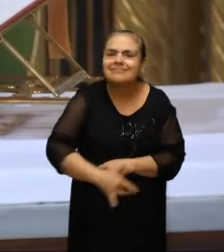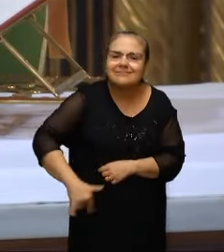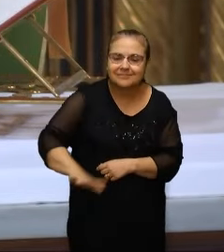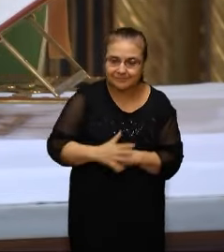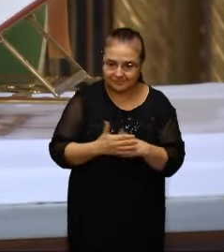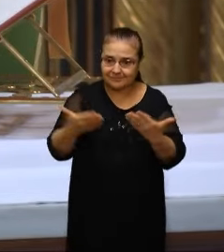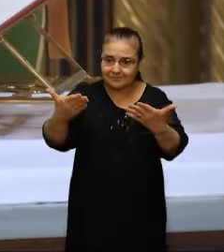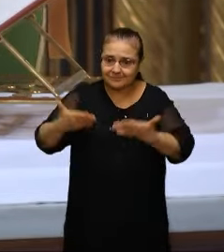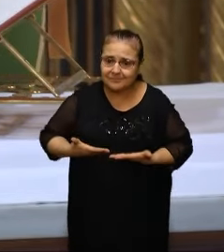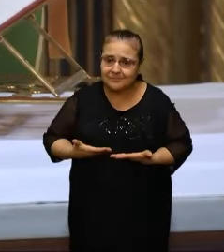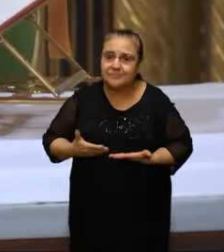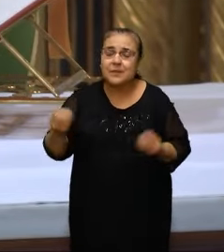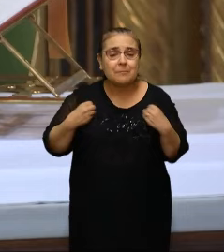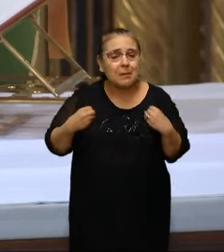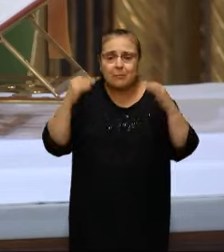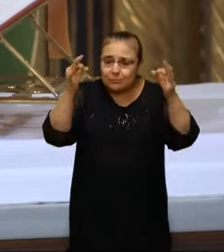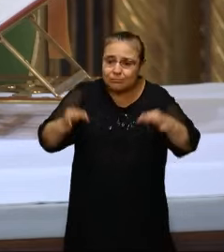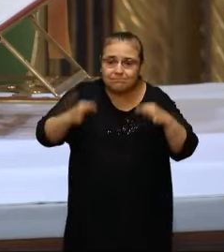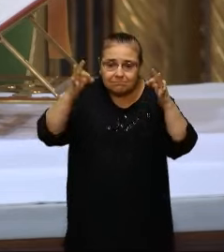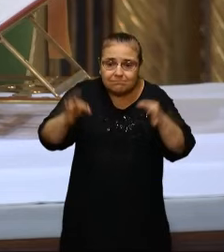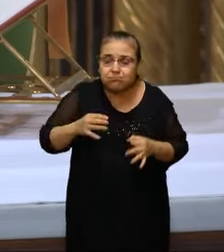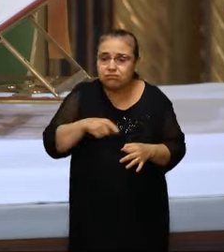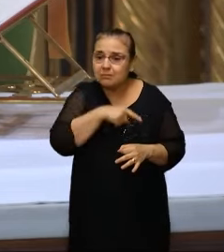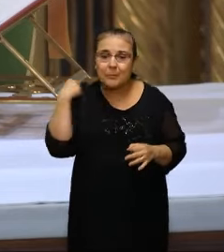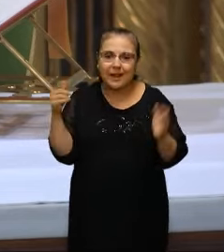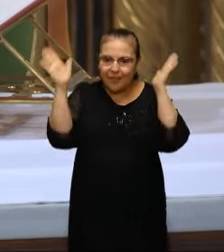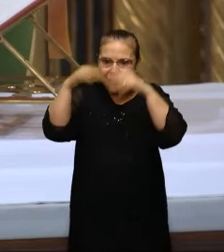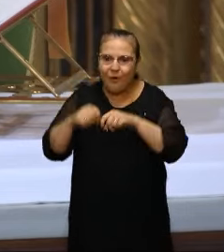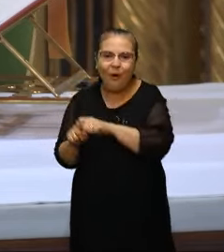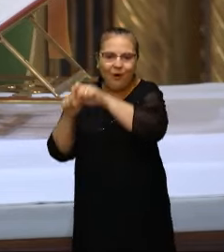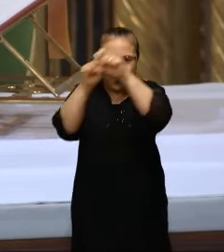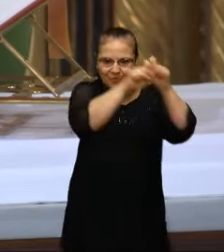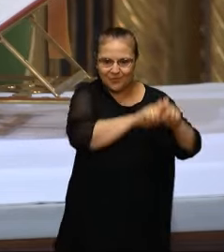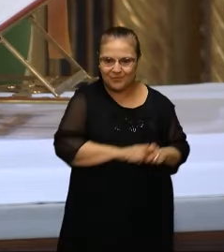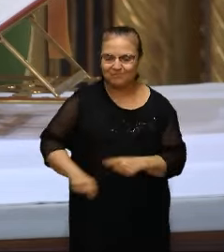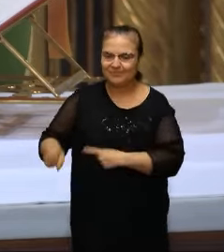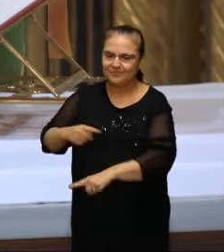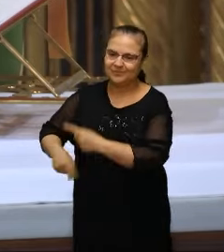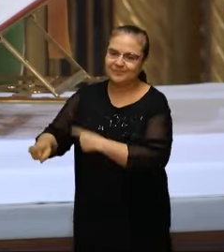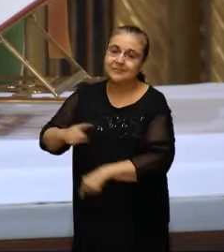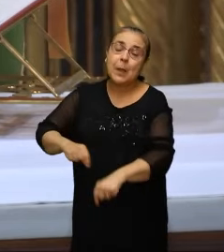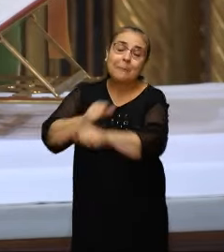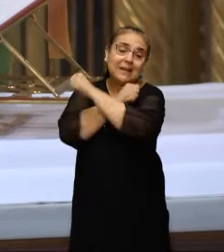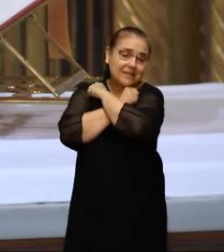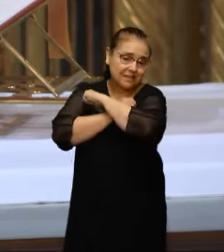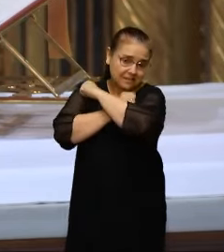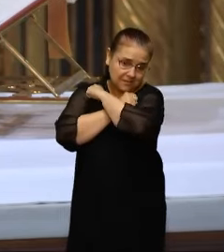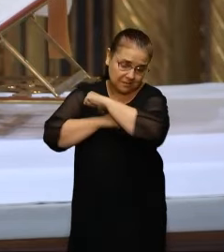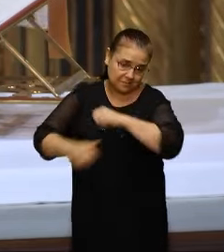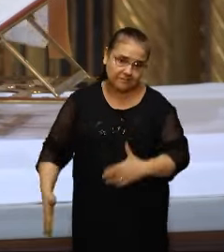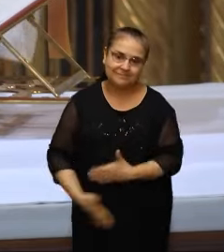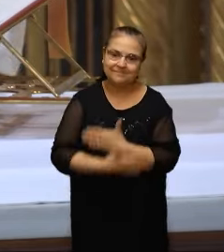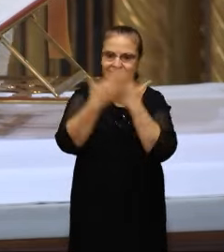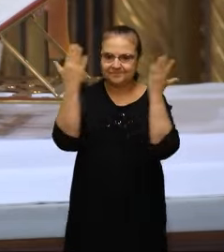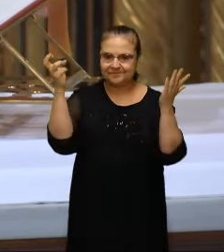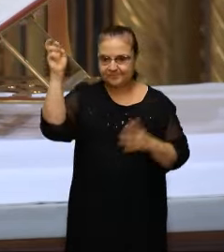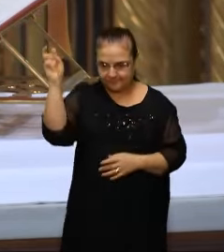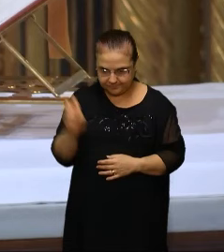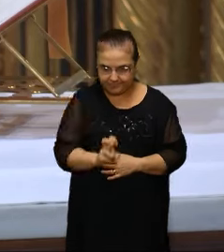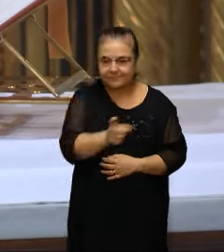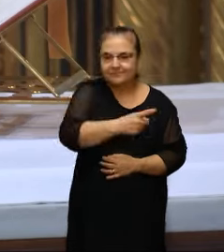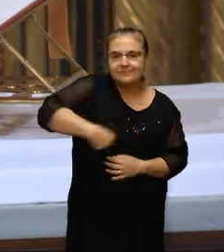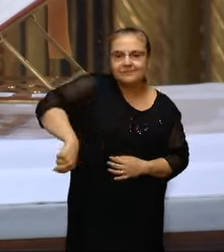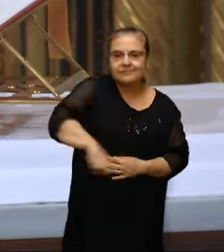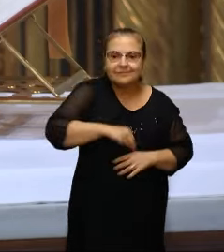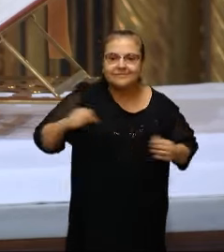misericordia vivamos siempre libres de pecado y protegidos de toda perturbación mientras esperamos la